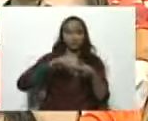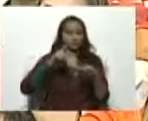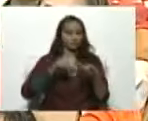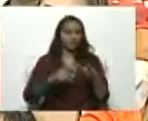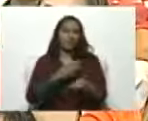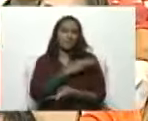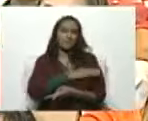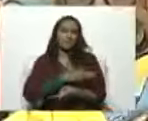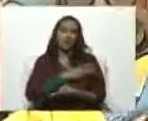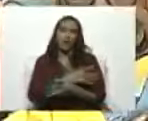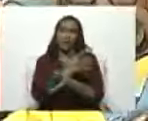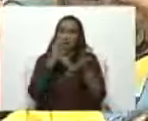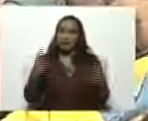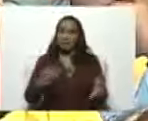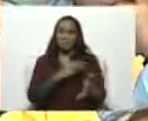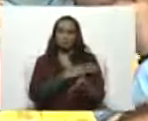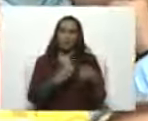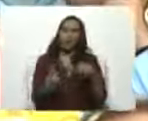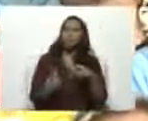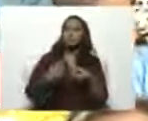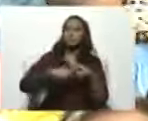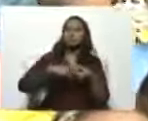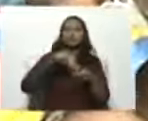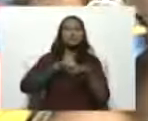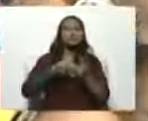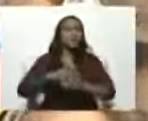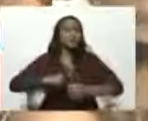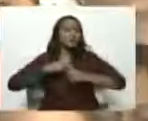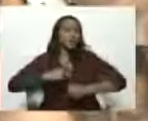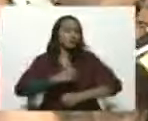misiones. No nos quedemos